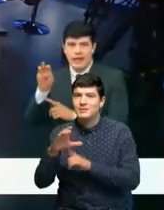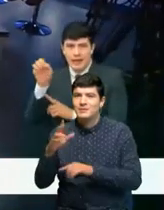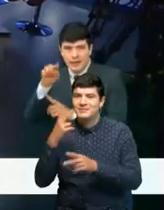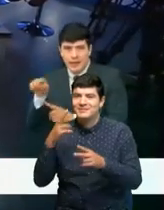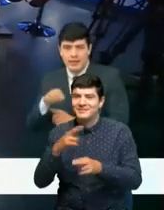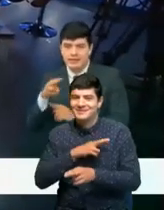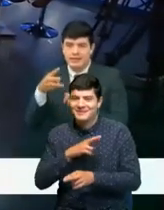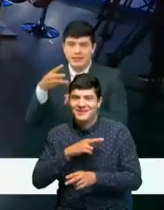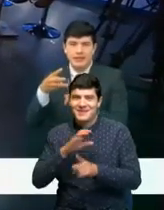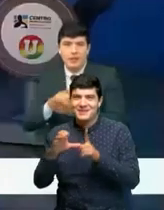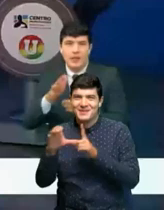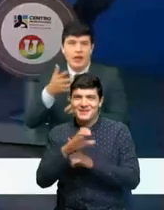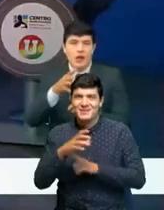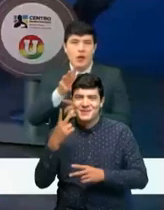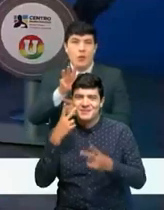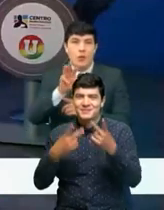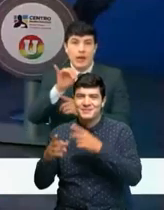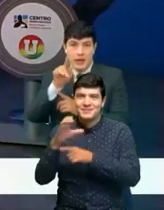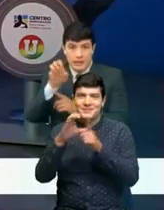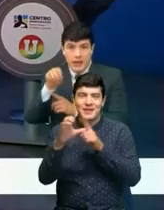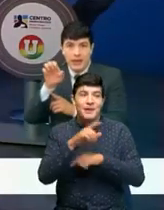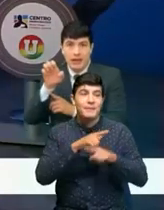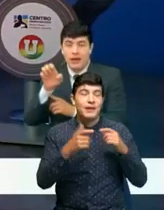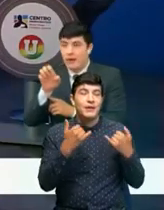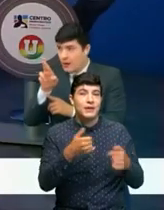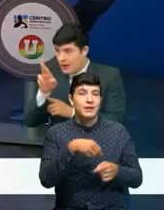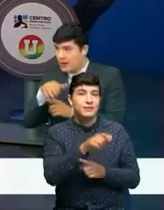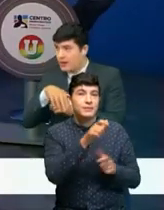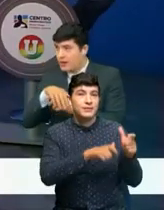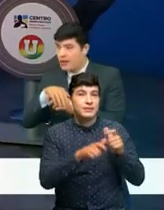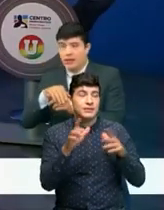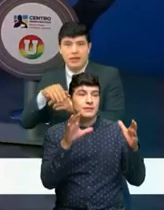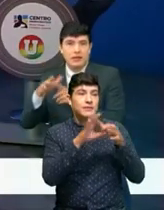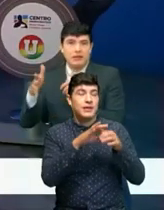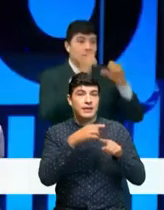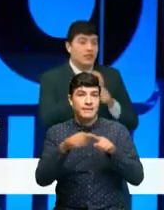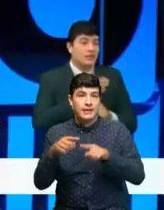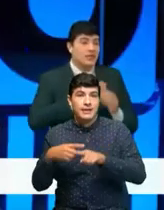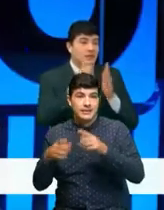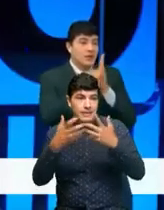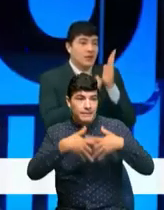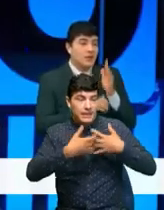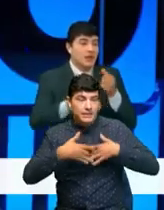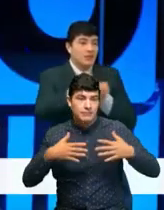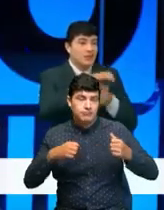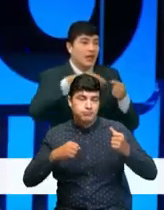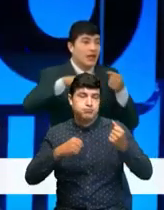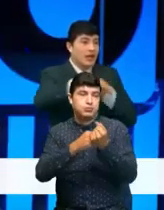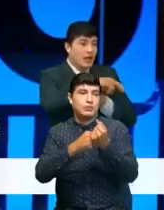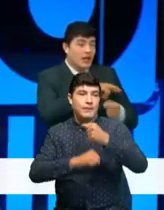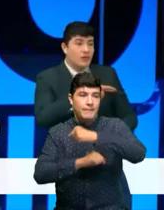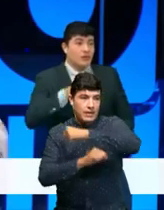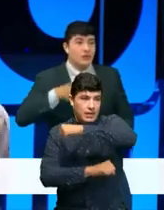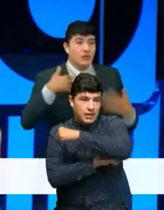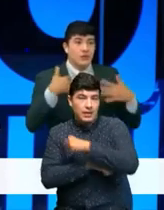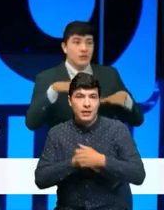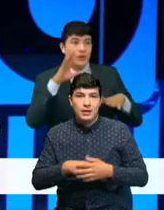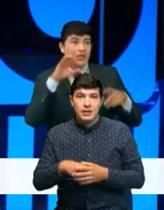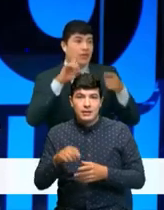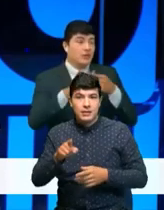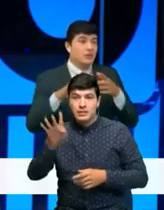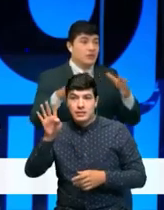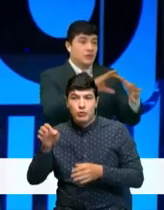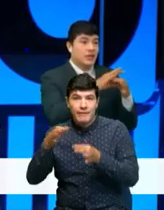El candidato Wilmer Jiménez habló de conectar diferentes sectores para fortalecer el turismo. Pensamos conectar a 19 pueblos